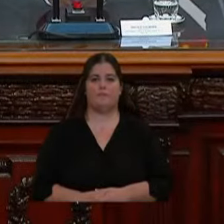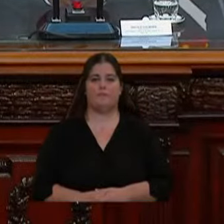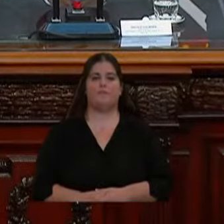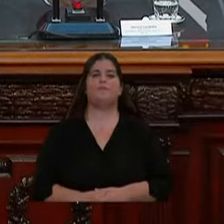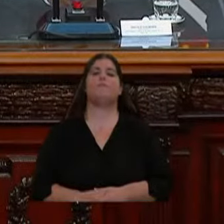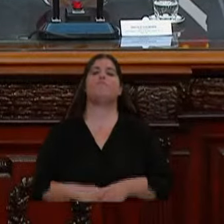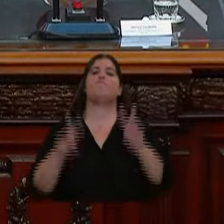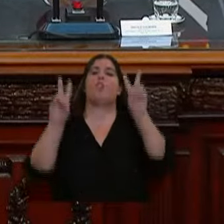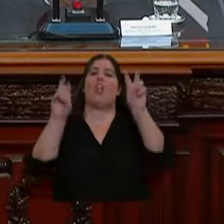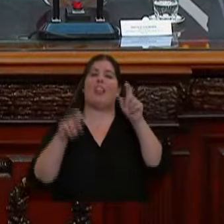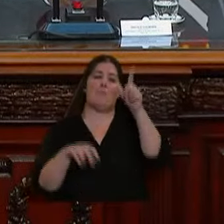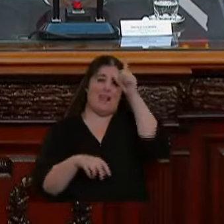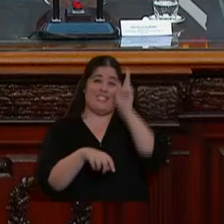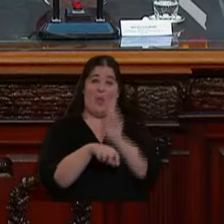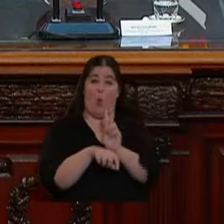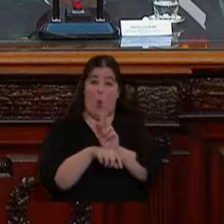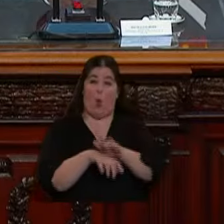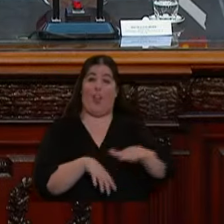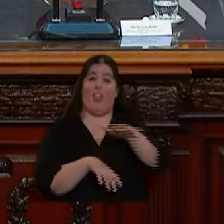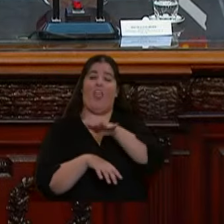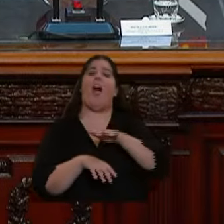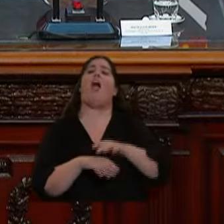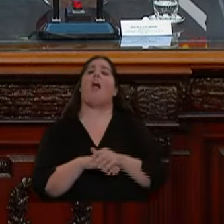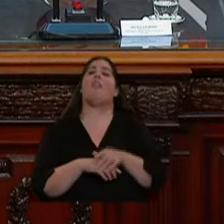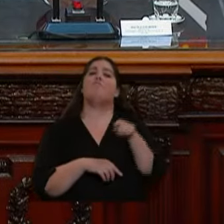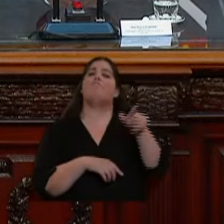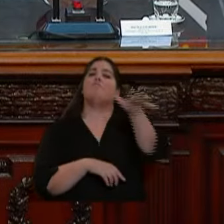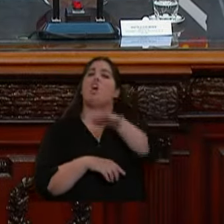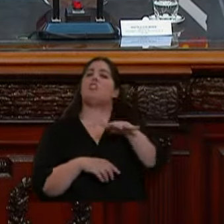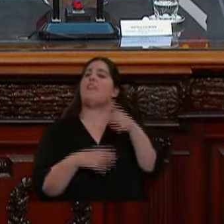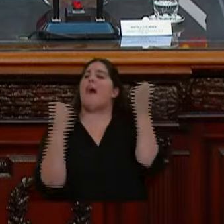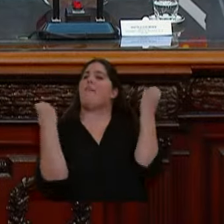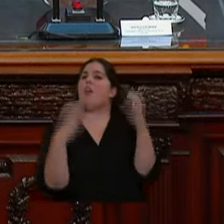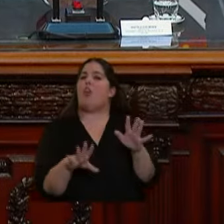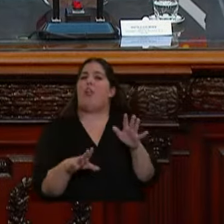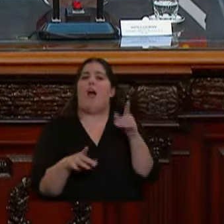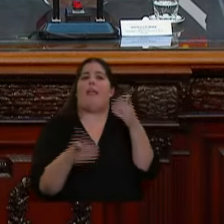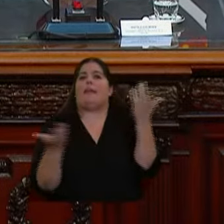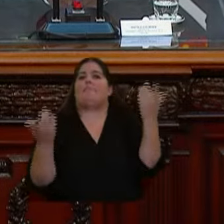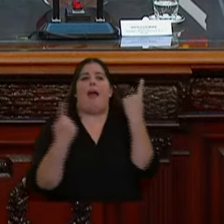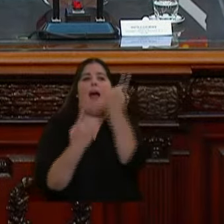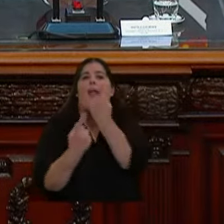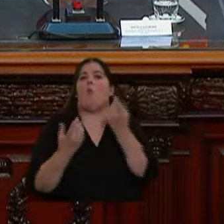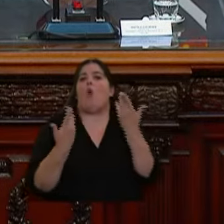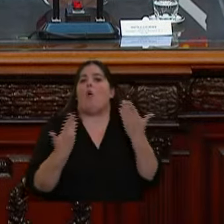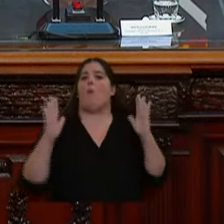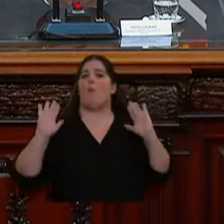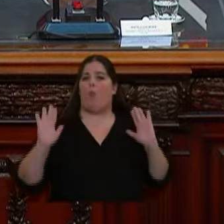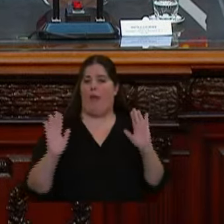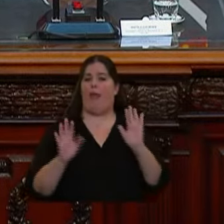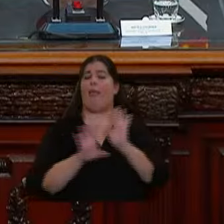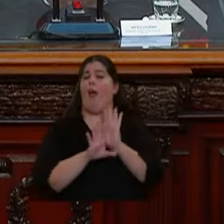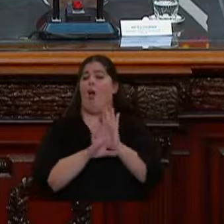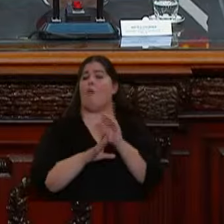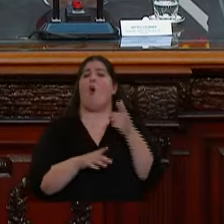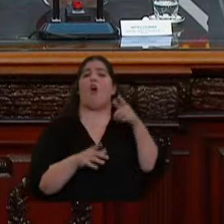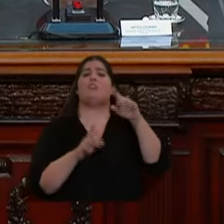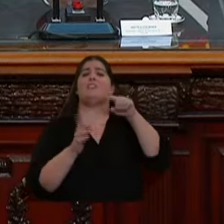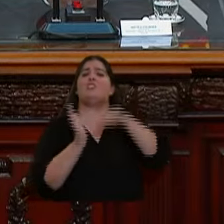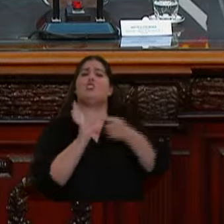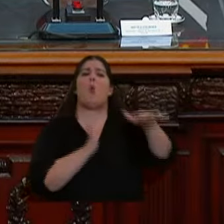En materia de seguridad, nos encontramos con una sociedad abandonada a su suerte, ciudades enteras rehenes del